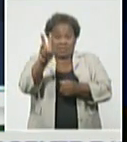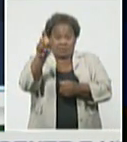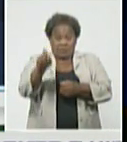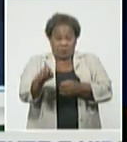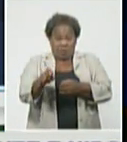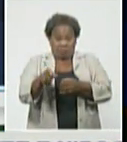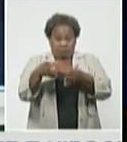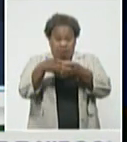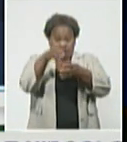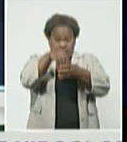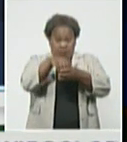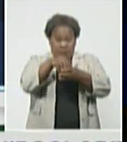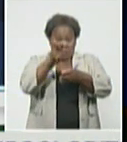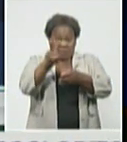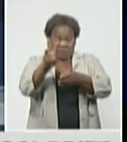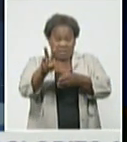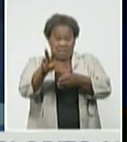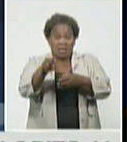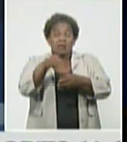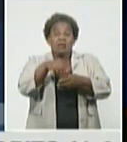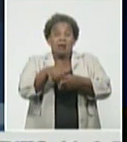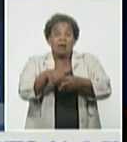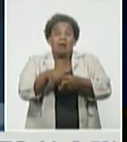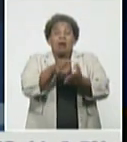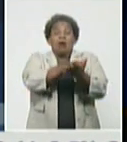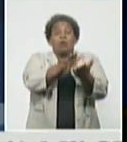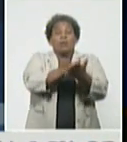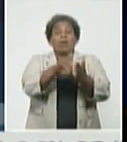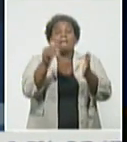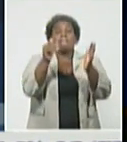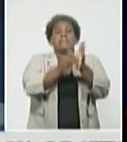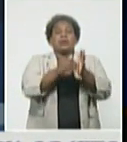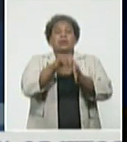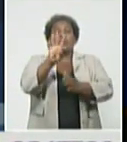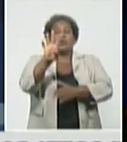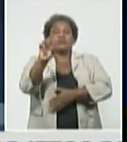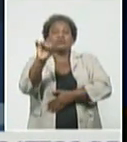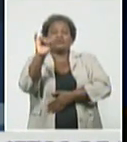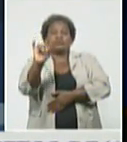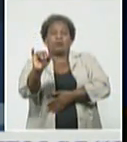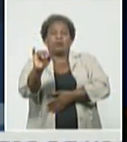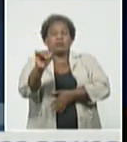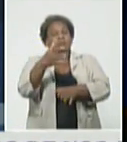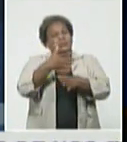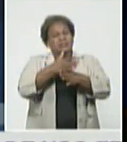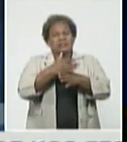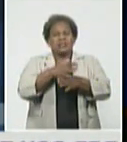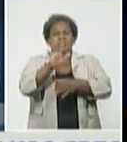el momento del diagnóstico se acumulan 1.406 que representan el